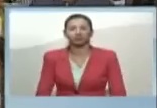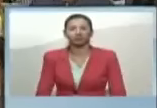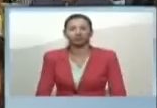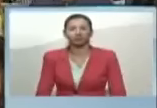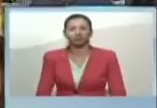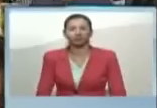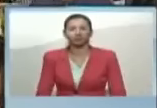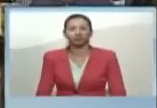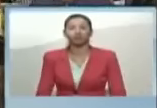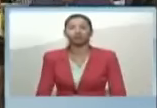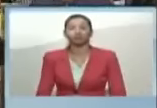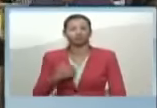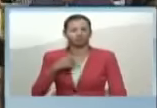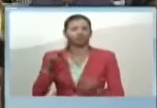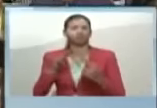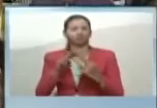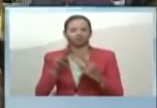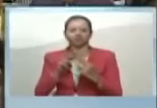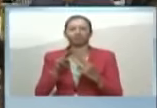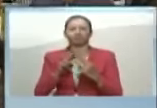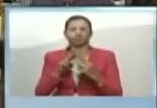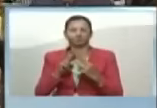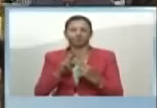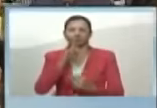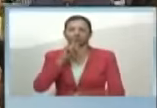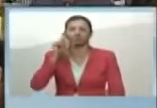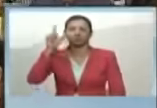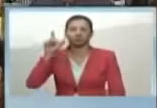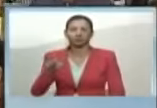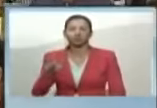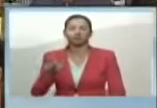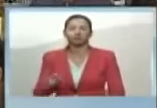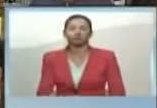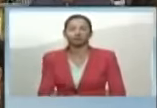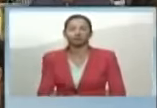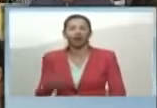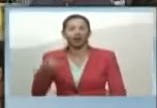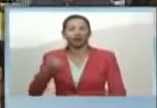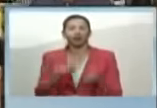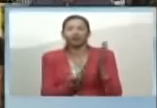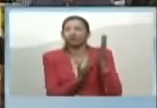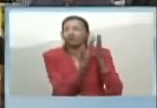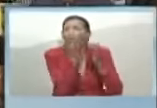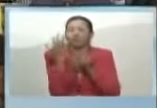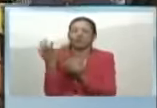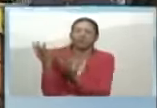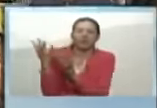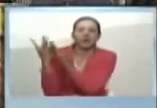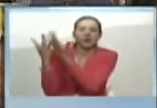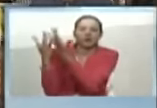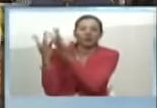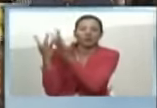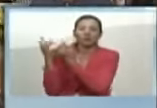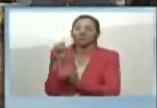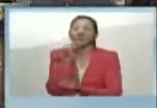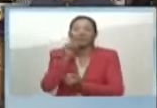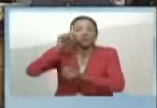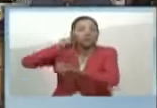Miren, yo conozco a alguien que sí tiene fuego en las manos, es un poeta.